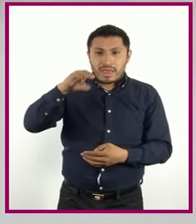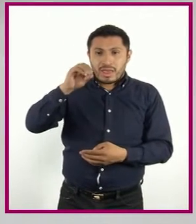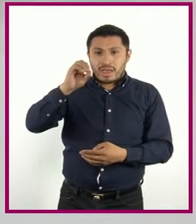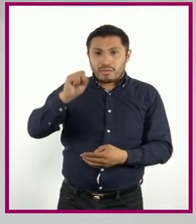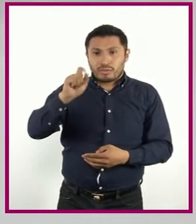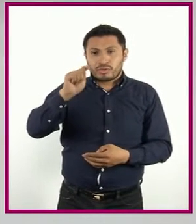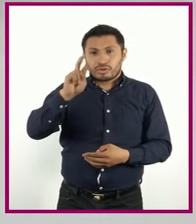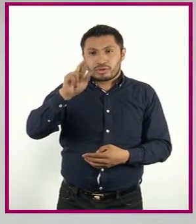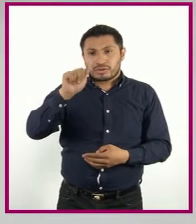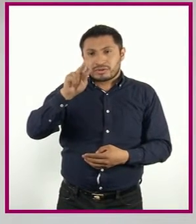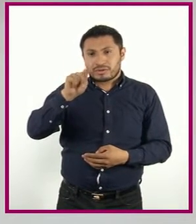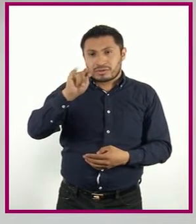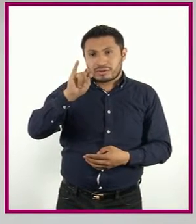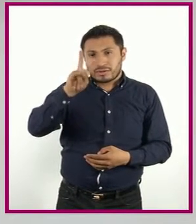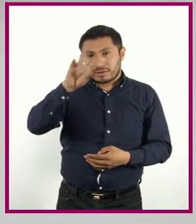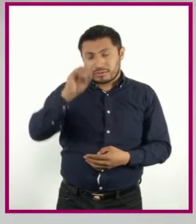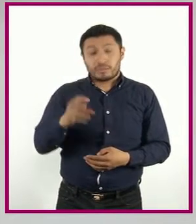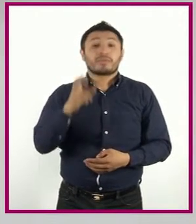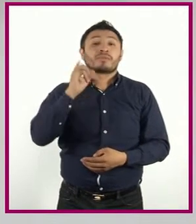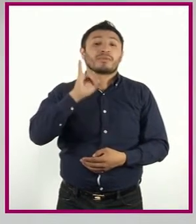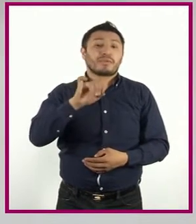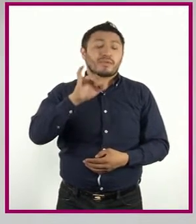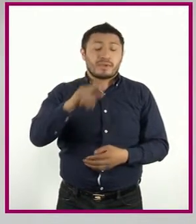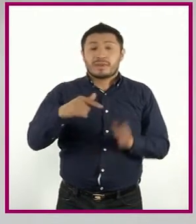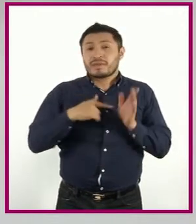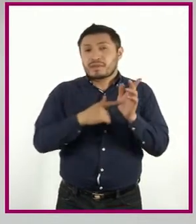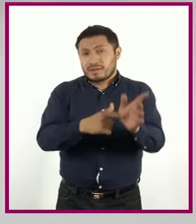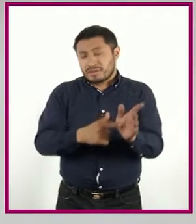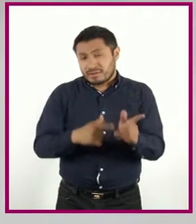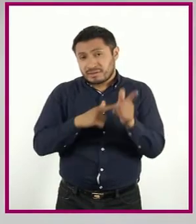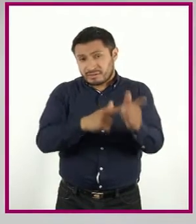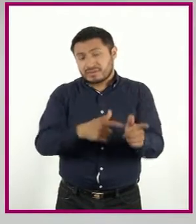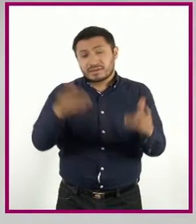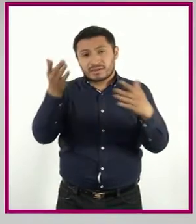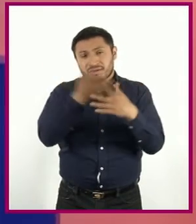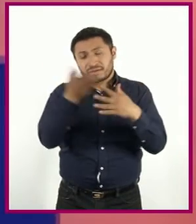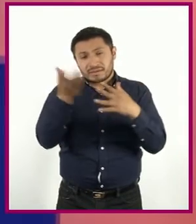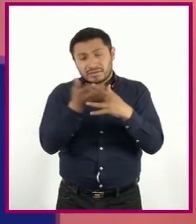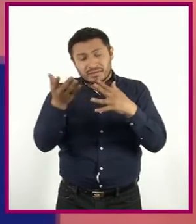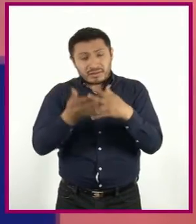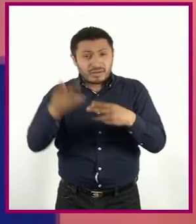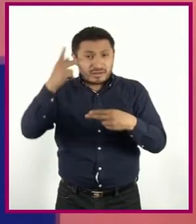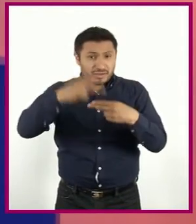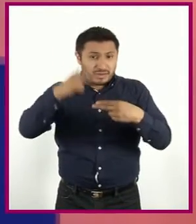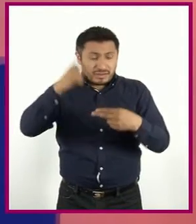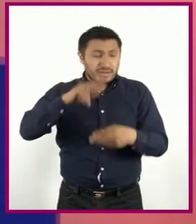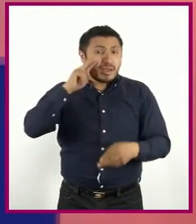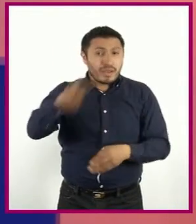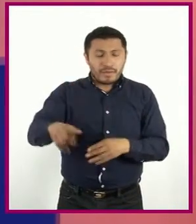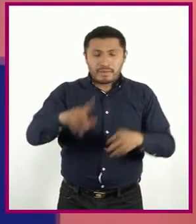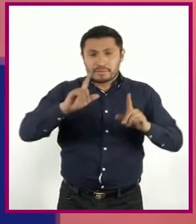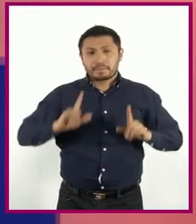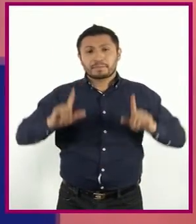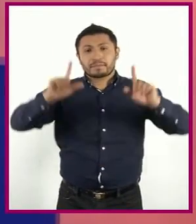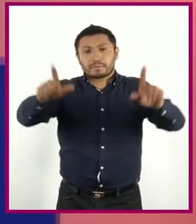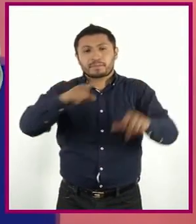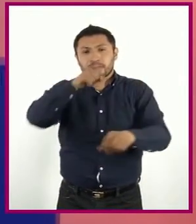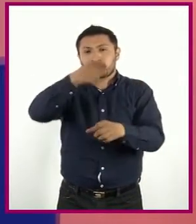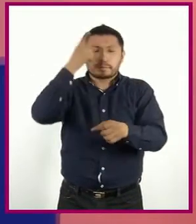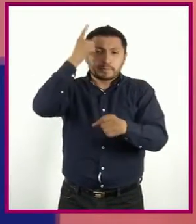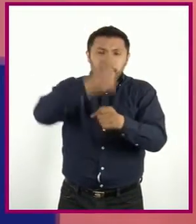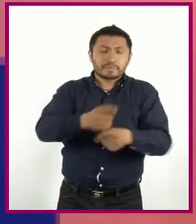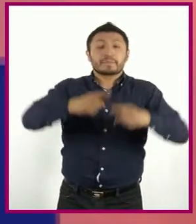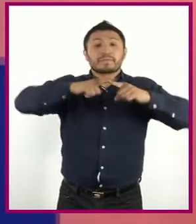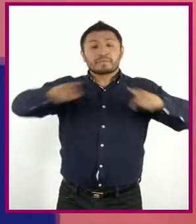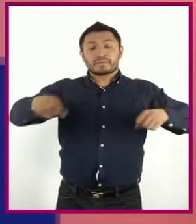correcto. Siguiendo con la clasificación de los pronombres, veamos la siguiente tabla para identificar otros